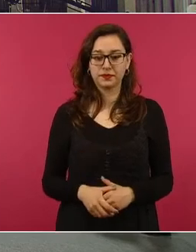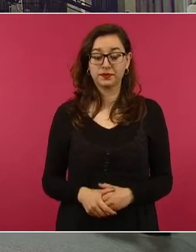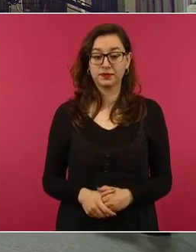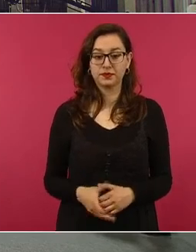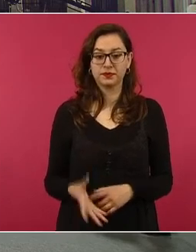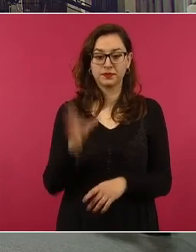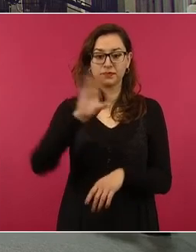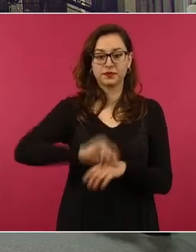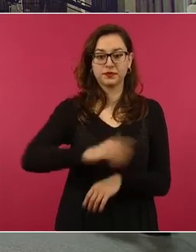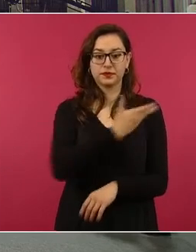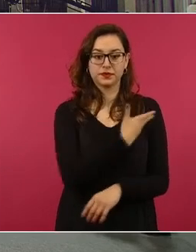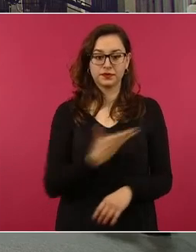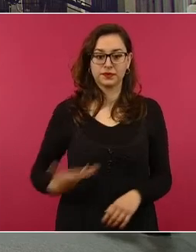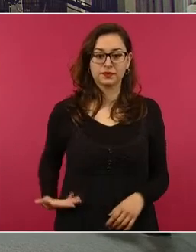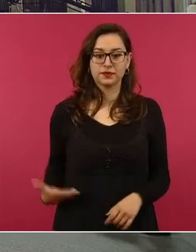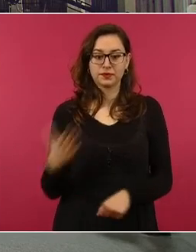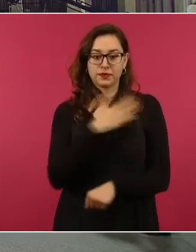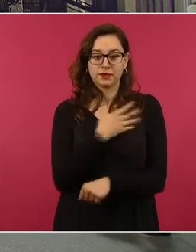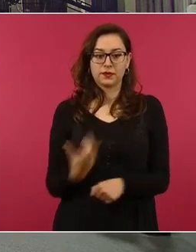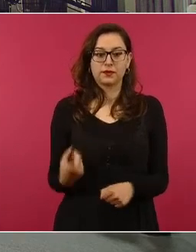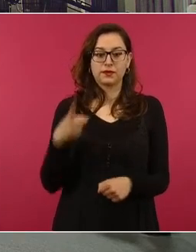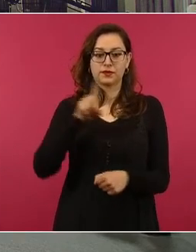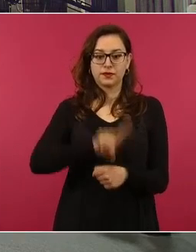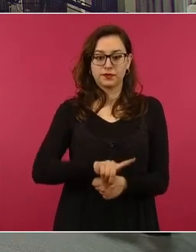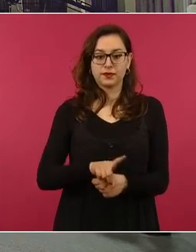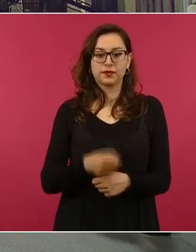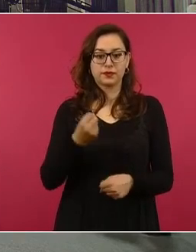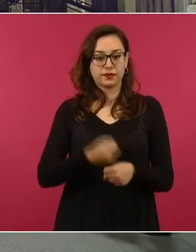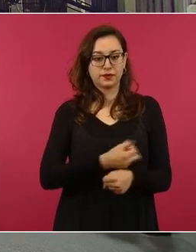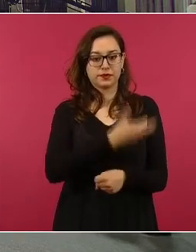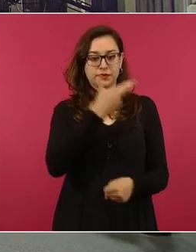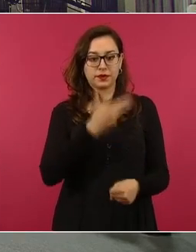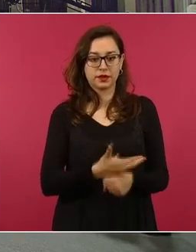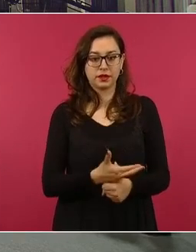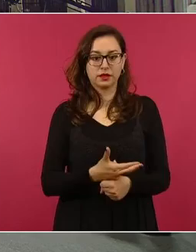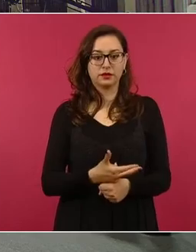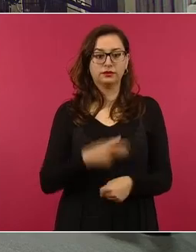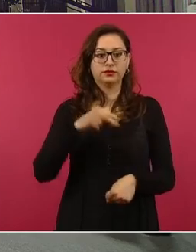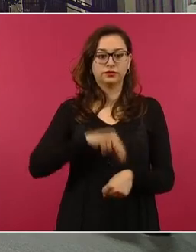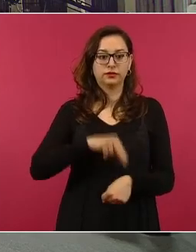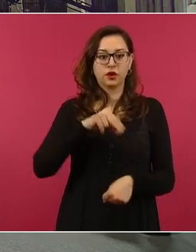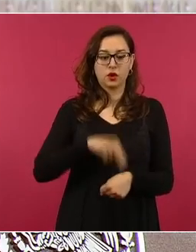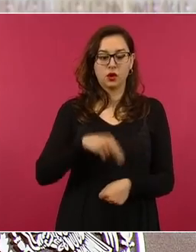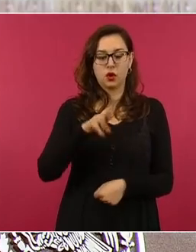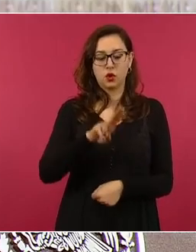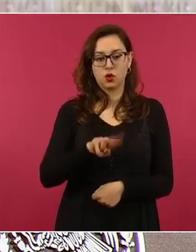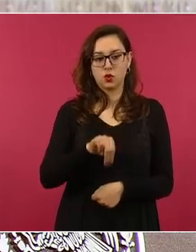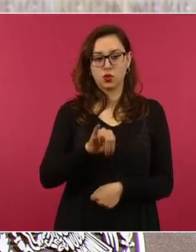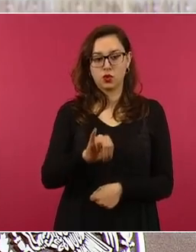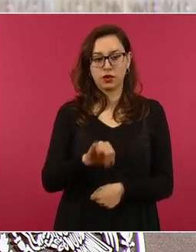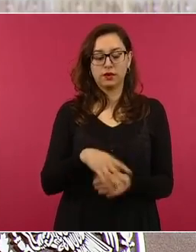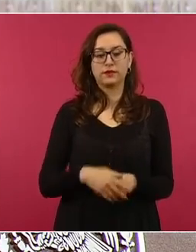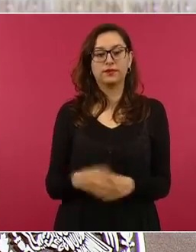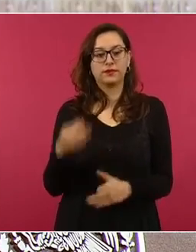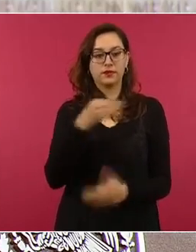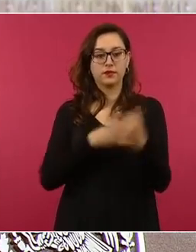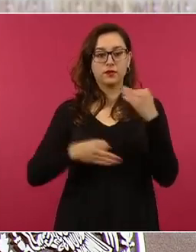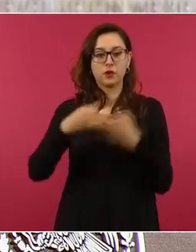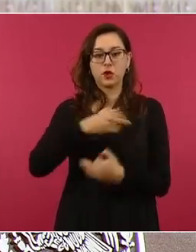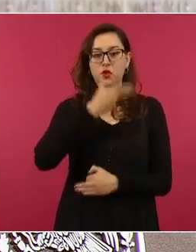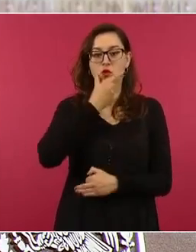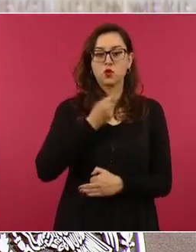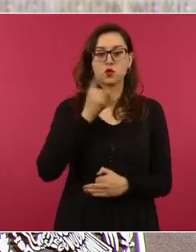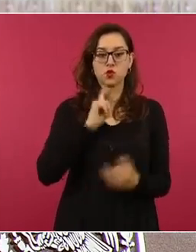Con su permiso, señor presidente, muy buenos días, secretarios, doctor Ruy, a todas y a todos. Estamos llegando